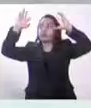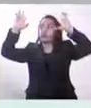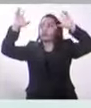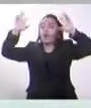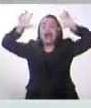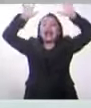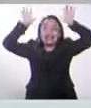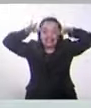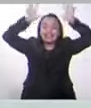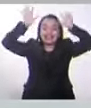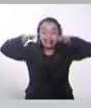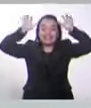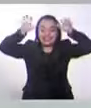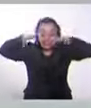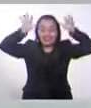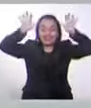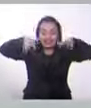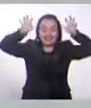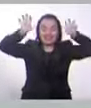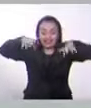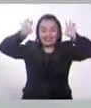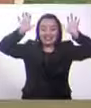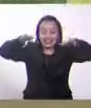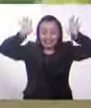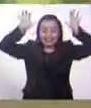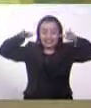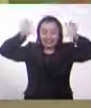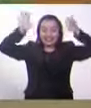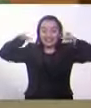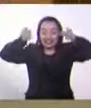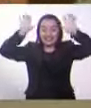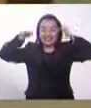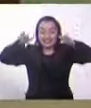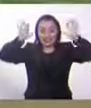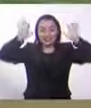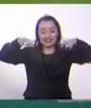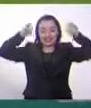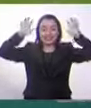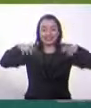no. Que caiga un chaparrón. Con azúcar y turrón.